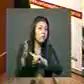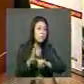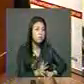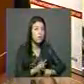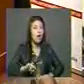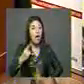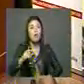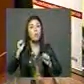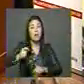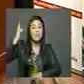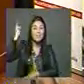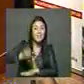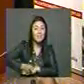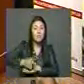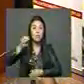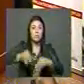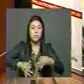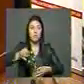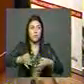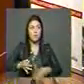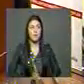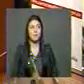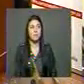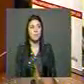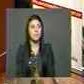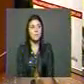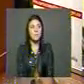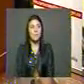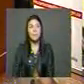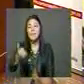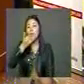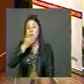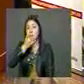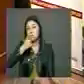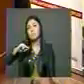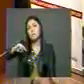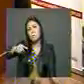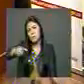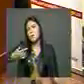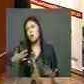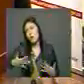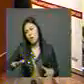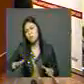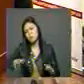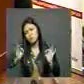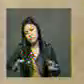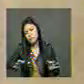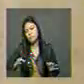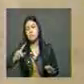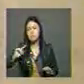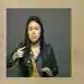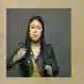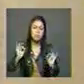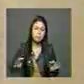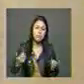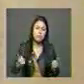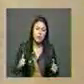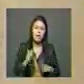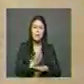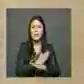de sentencias judiciales. Frente a lo primero, aunque efectivamente ustedes, como